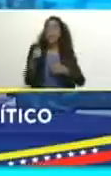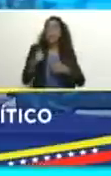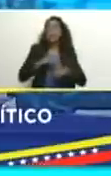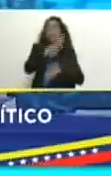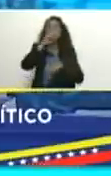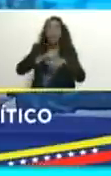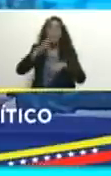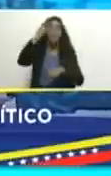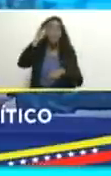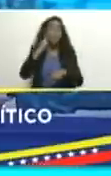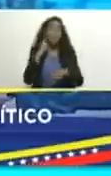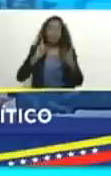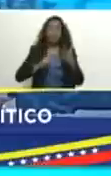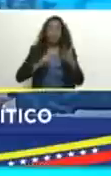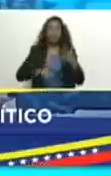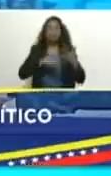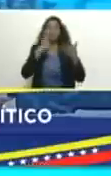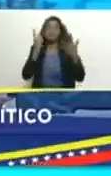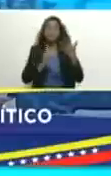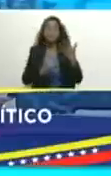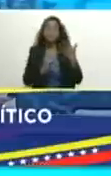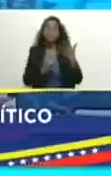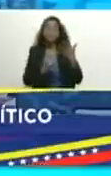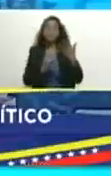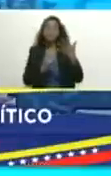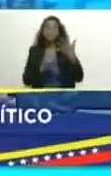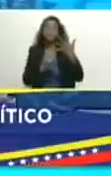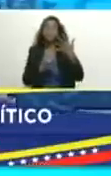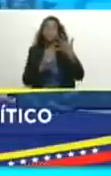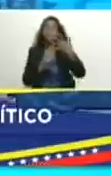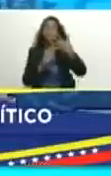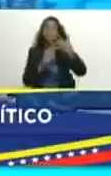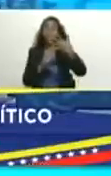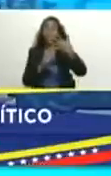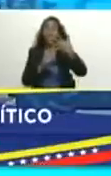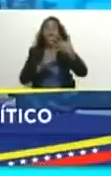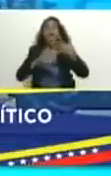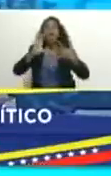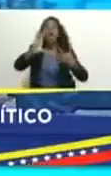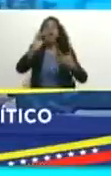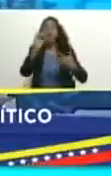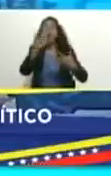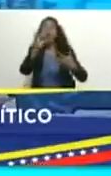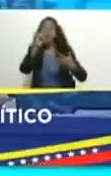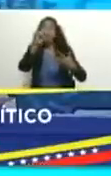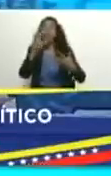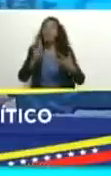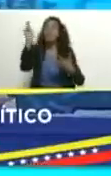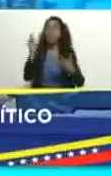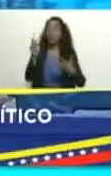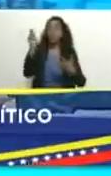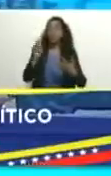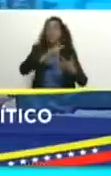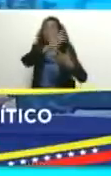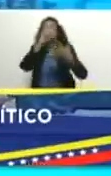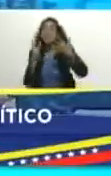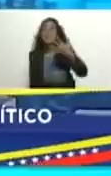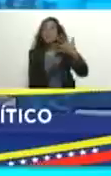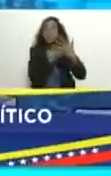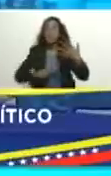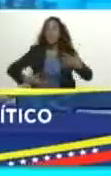Nacional Bolivariana. En quinto lugar, el coronel, diputado y vicepresidente